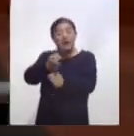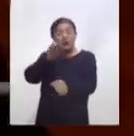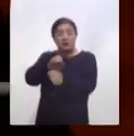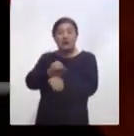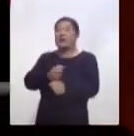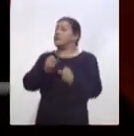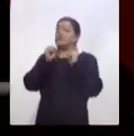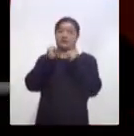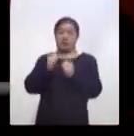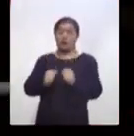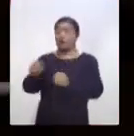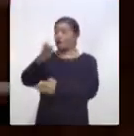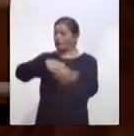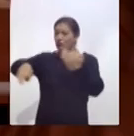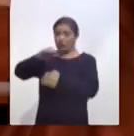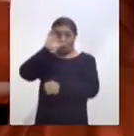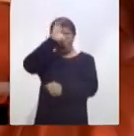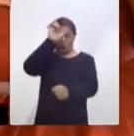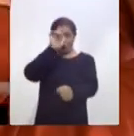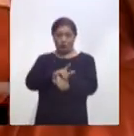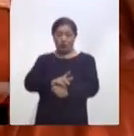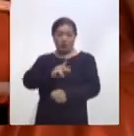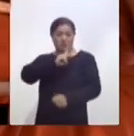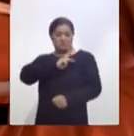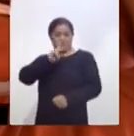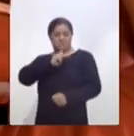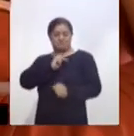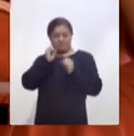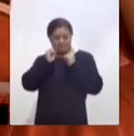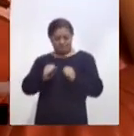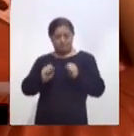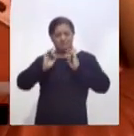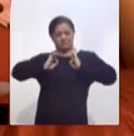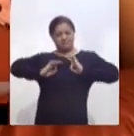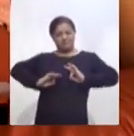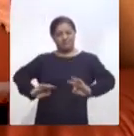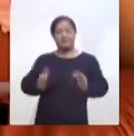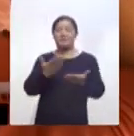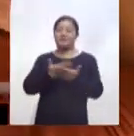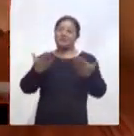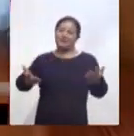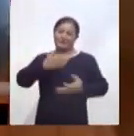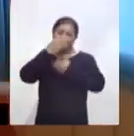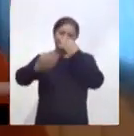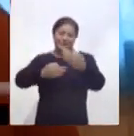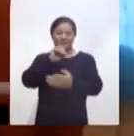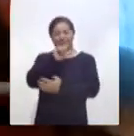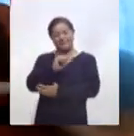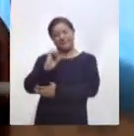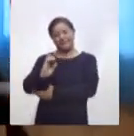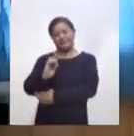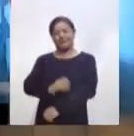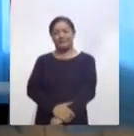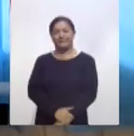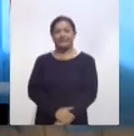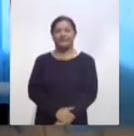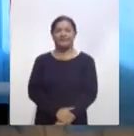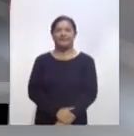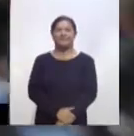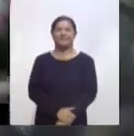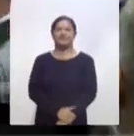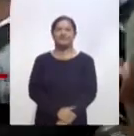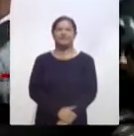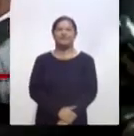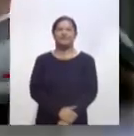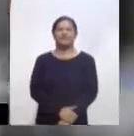duda, adoptarán una cultura de autoprotección. Con información de Altagracia Corona, Ahora Noticias.